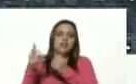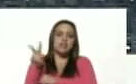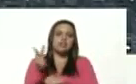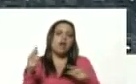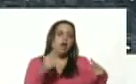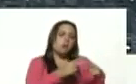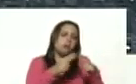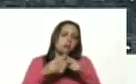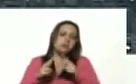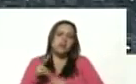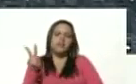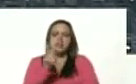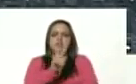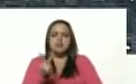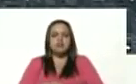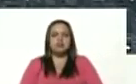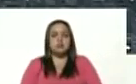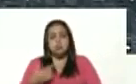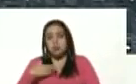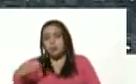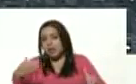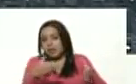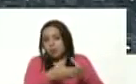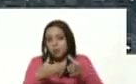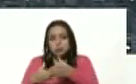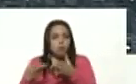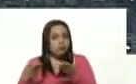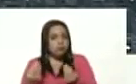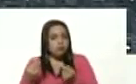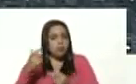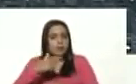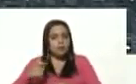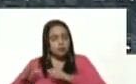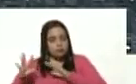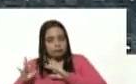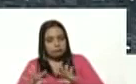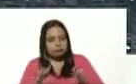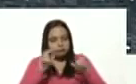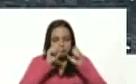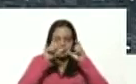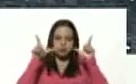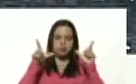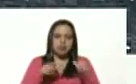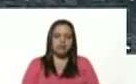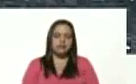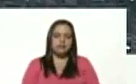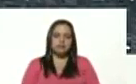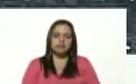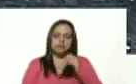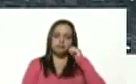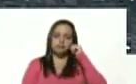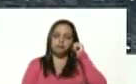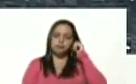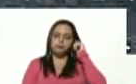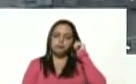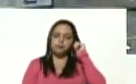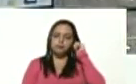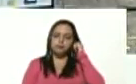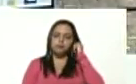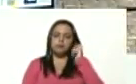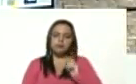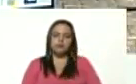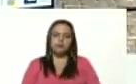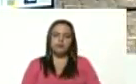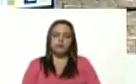conocer Venezuela. Y yo me reúno con mucha gente y la gente impresionada. La gente cuando viene, a